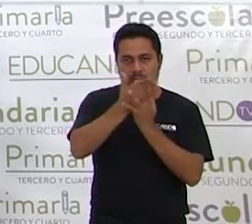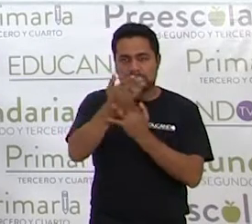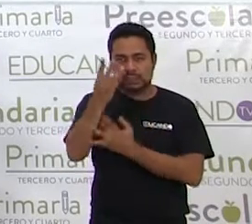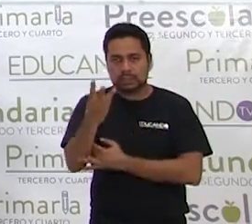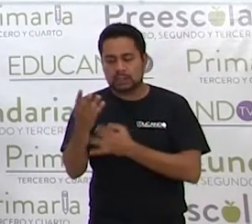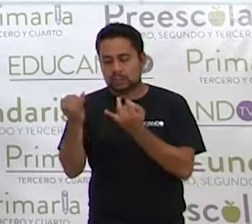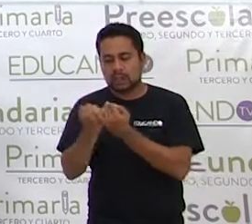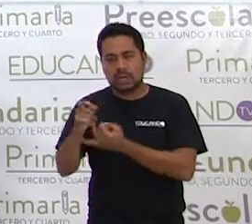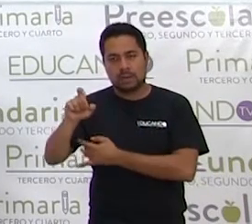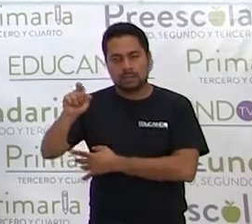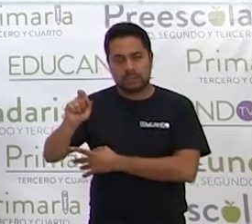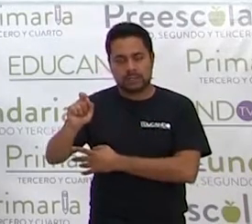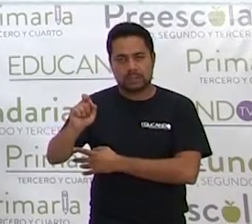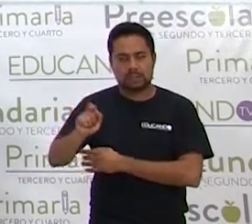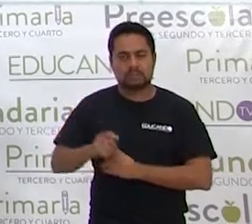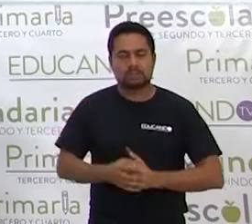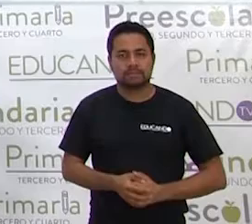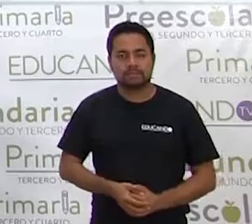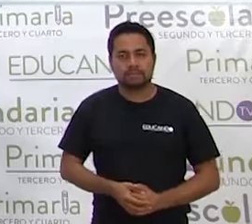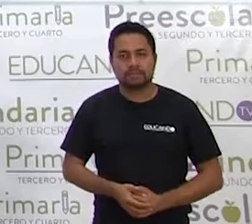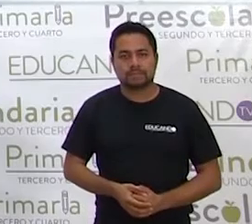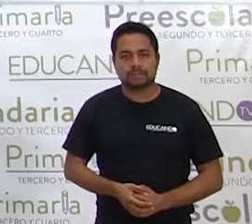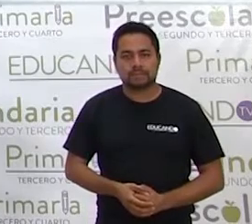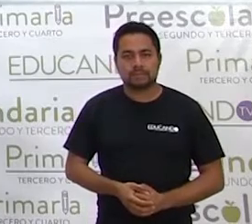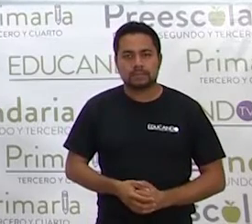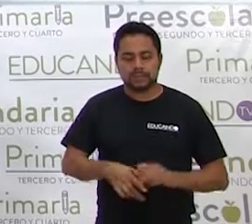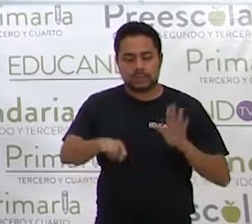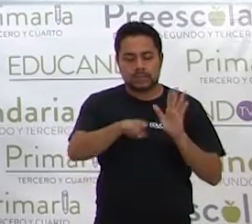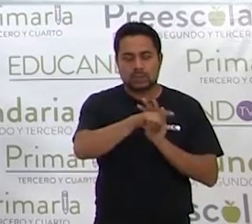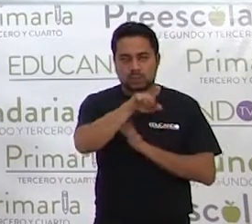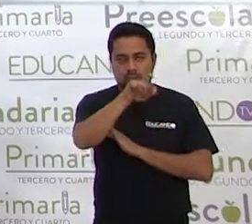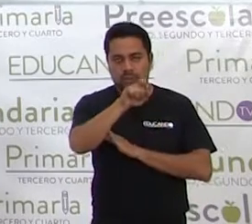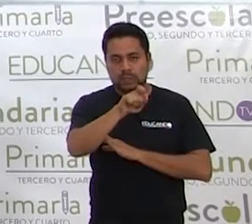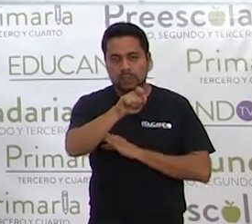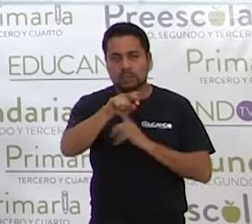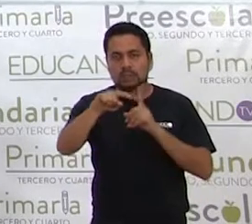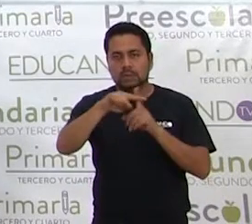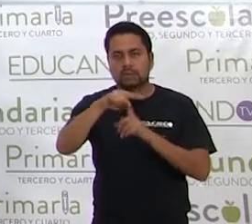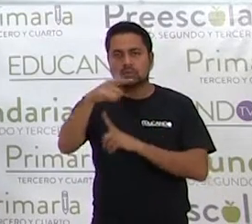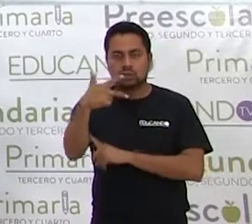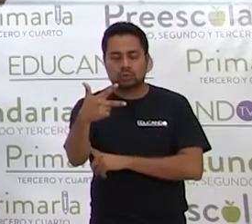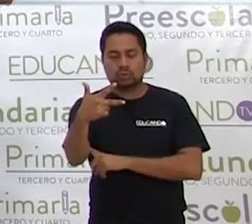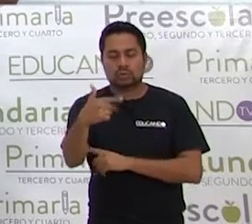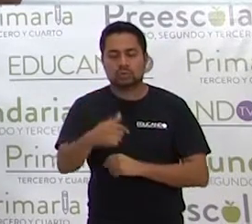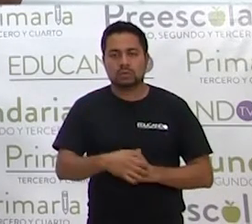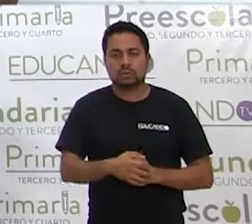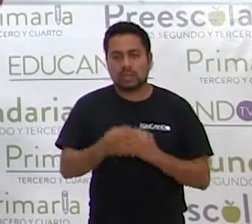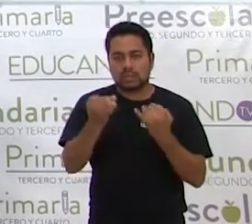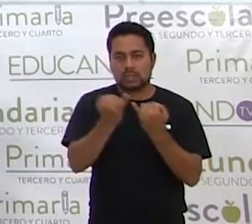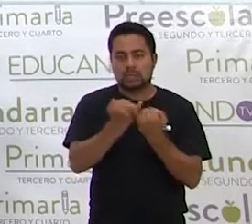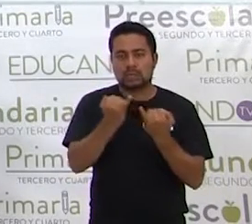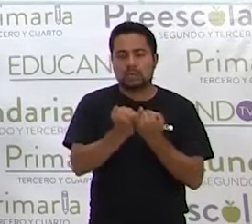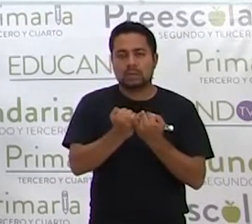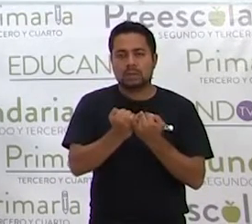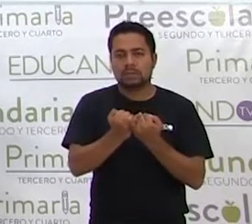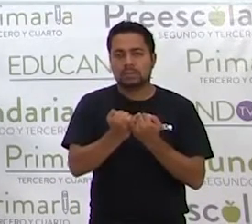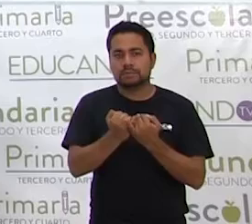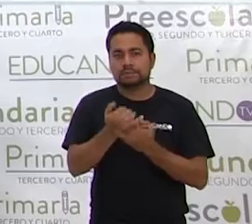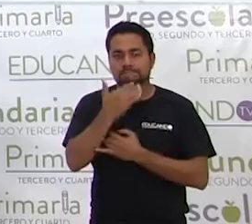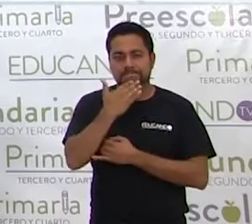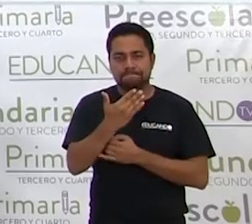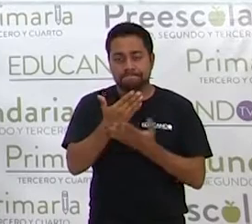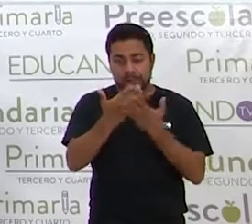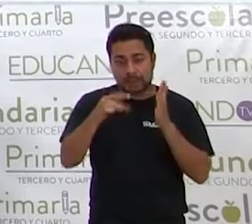20 y menos 20 más 8 igual ahora